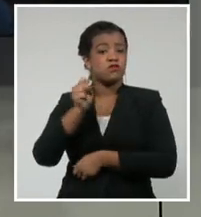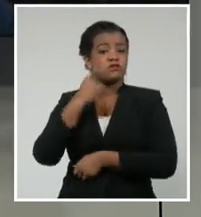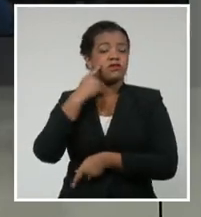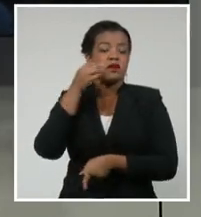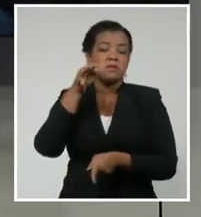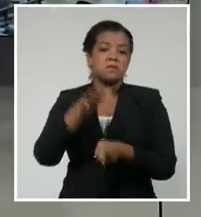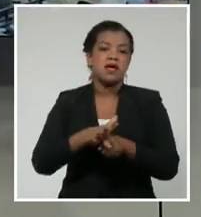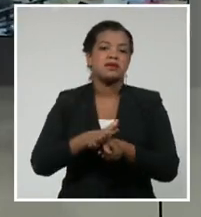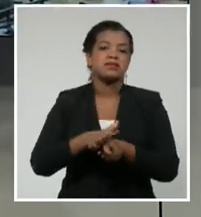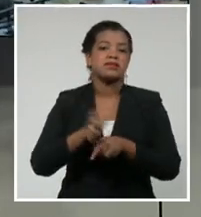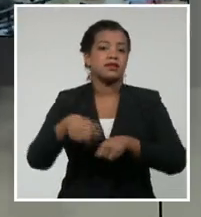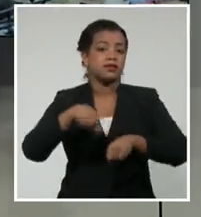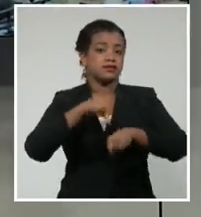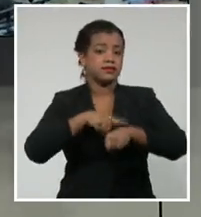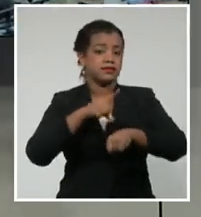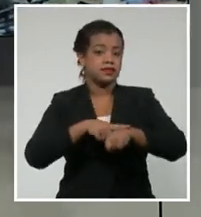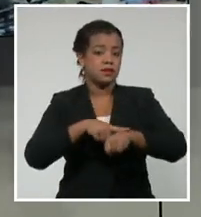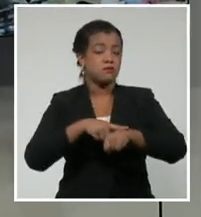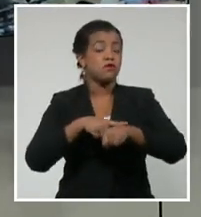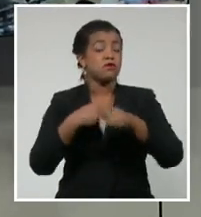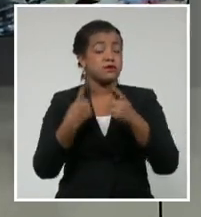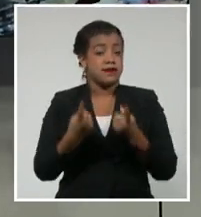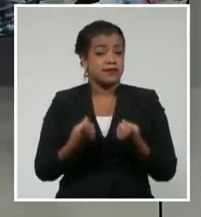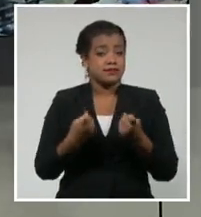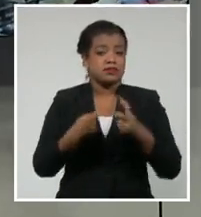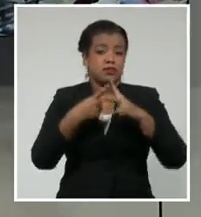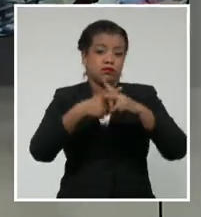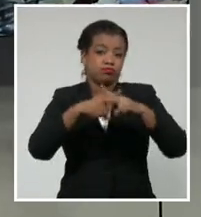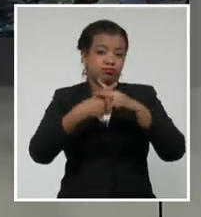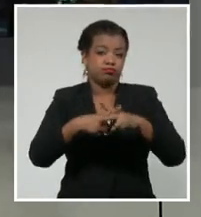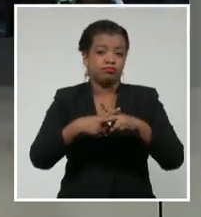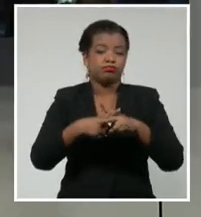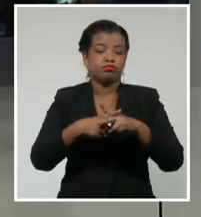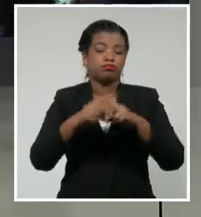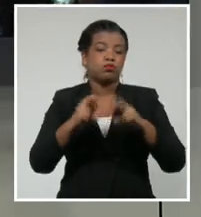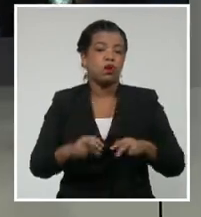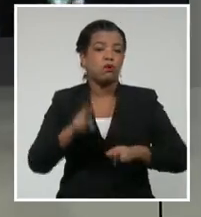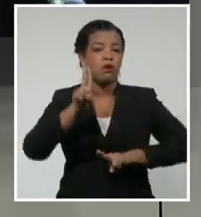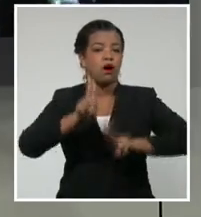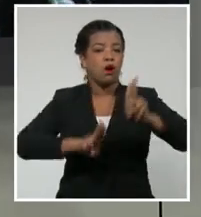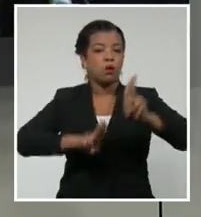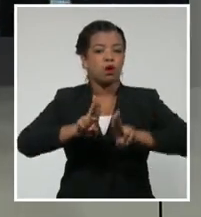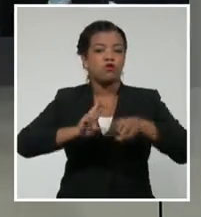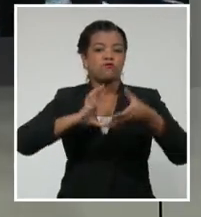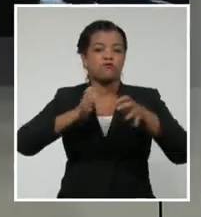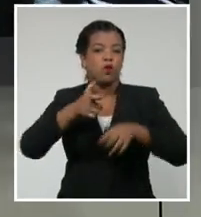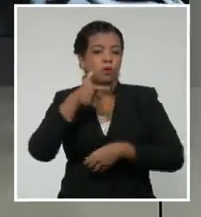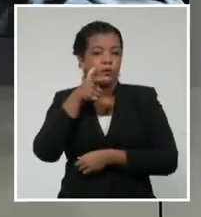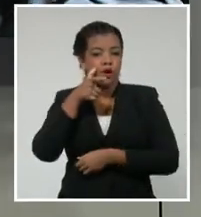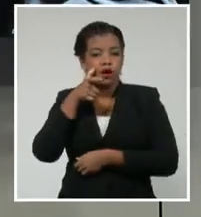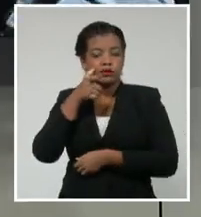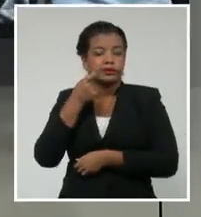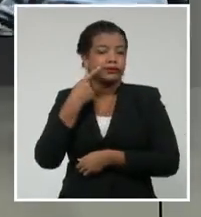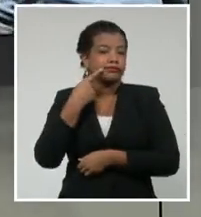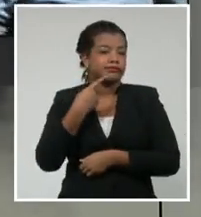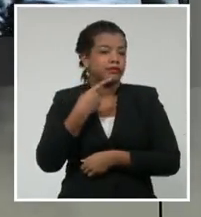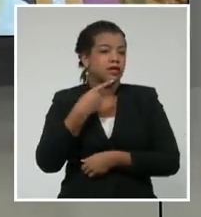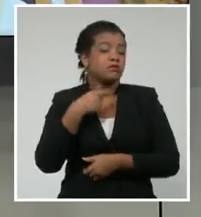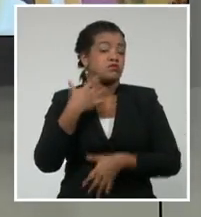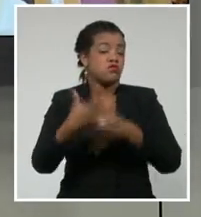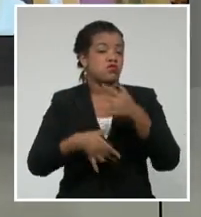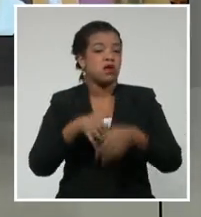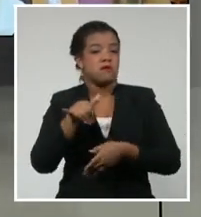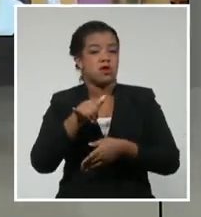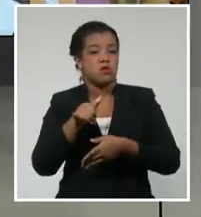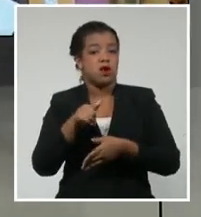una etapa que exige también ajustes nuevos acuerdos y una mirada siempre cautelosa ante los oponentes en los comicios que perdieron en